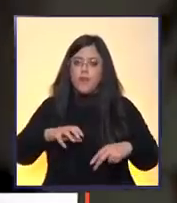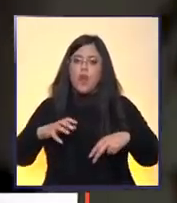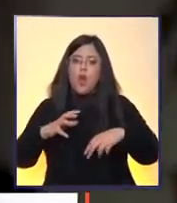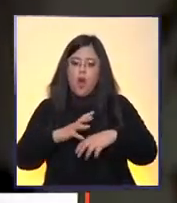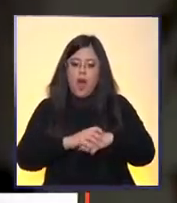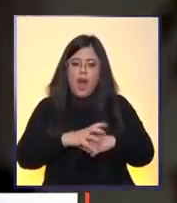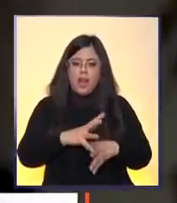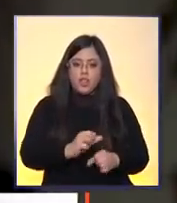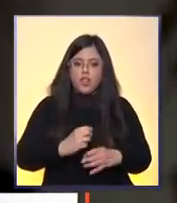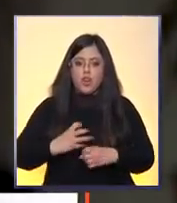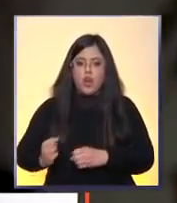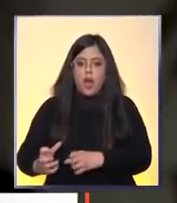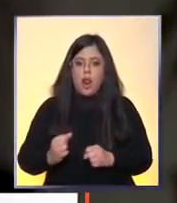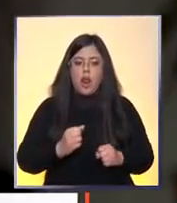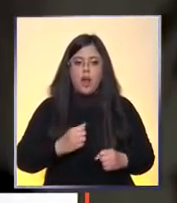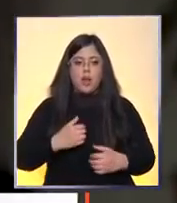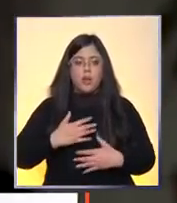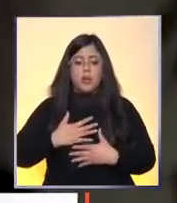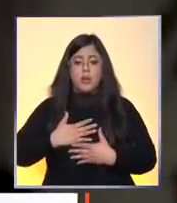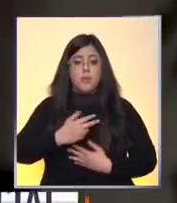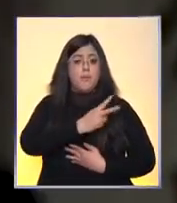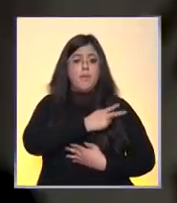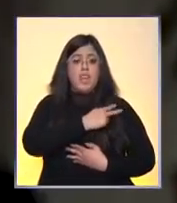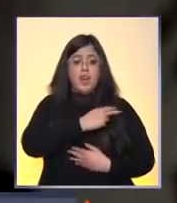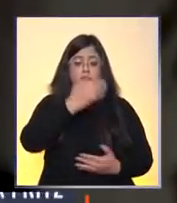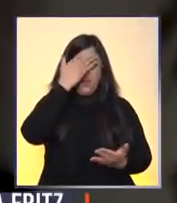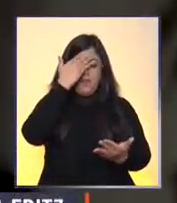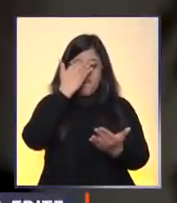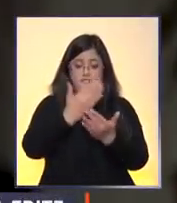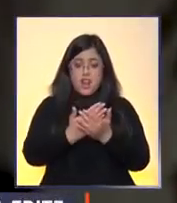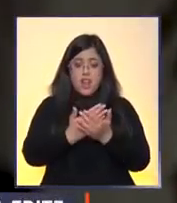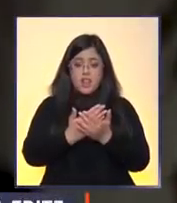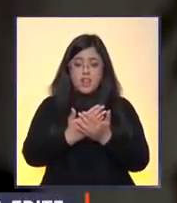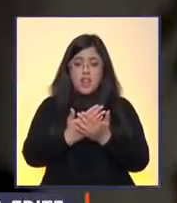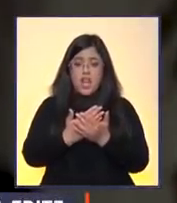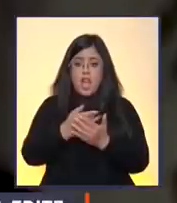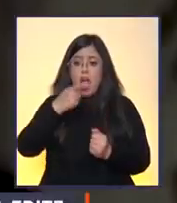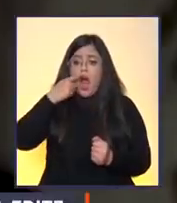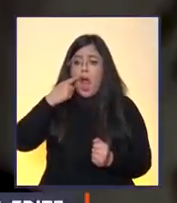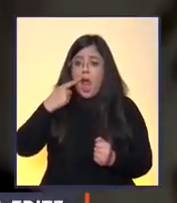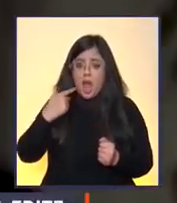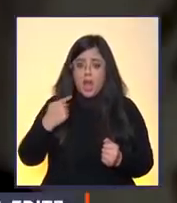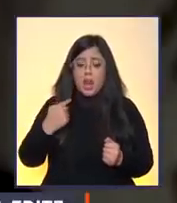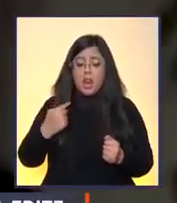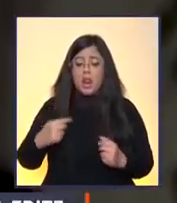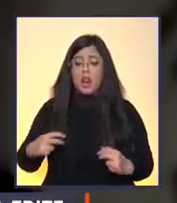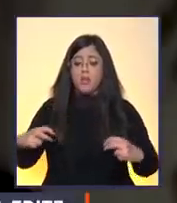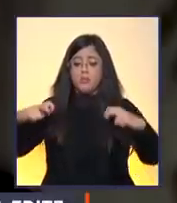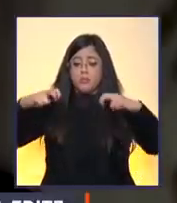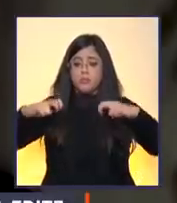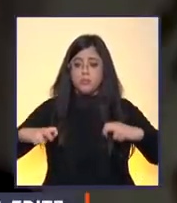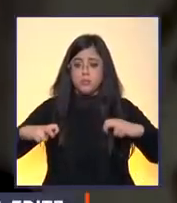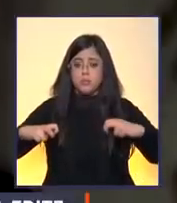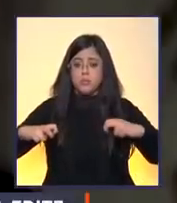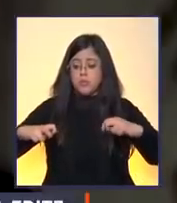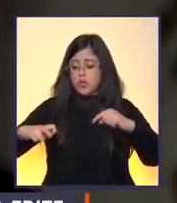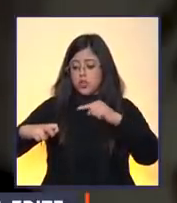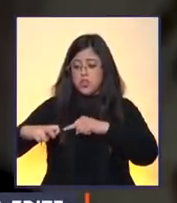Estaba mi jefa de ese tiempo sentada frente al escritorio de él y él estaba en el respaldo